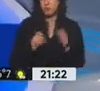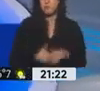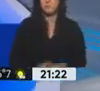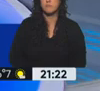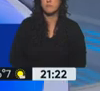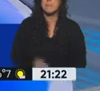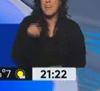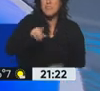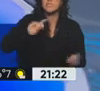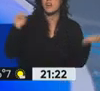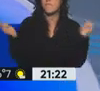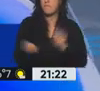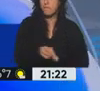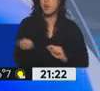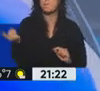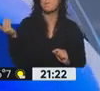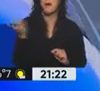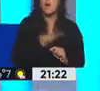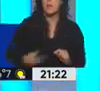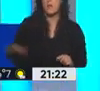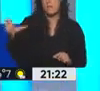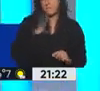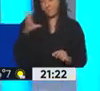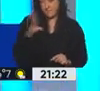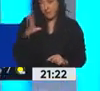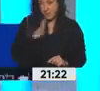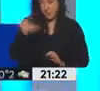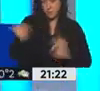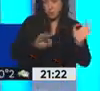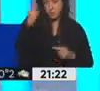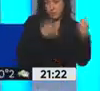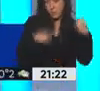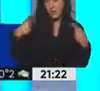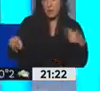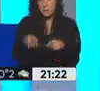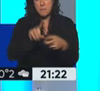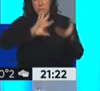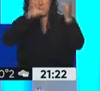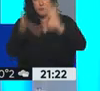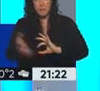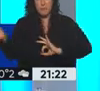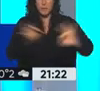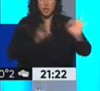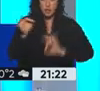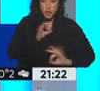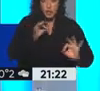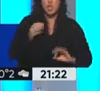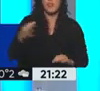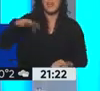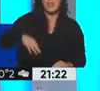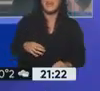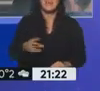las reformas que tiene el gobierno pendiente en diferentes proyectos, como fue el proyecto para la creación de los